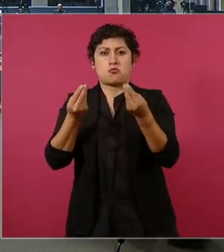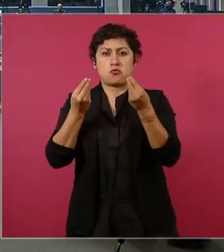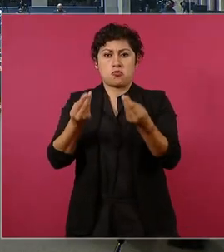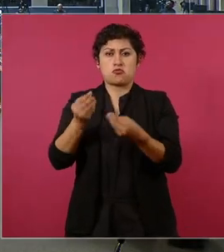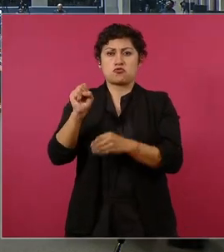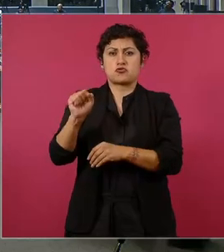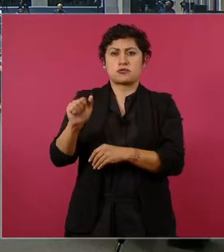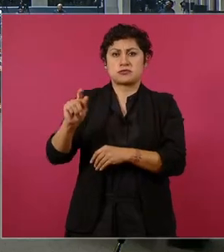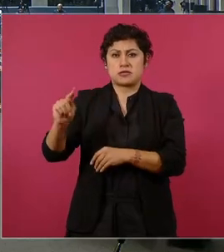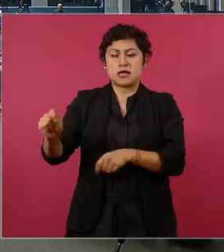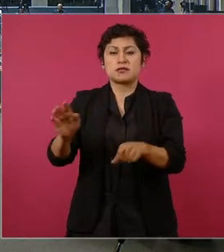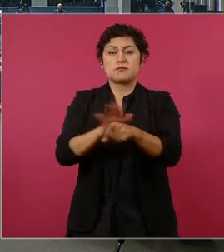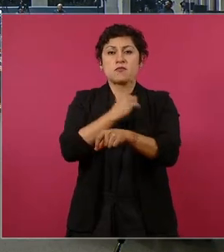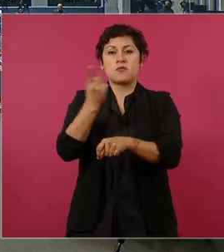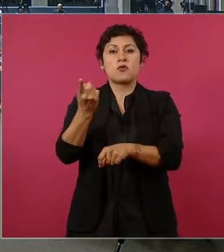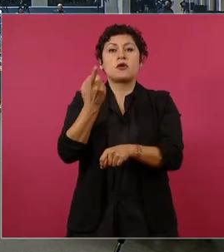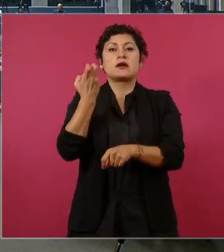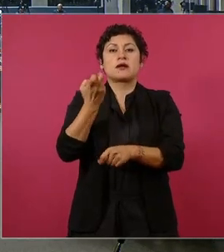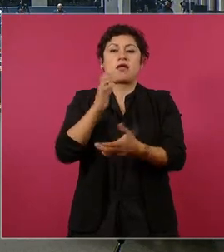porque había esa promiscuidad